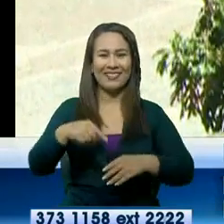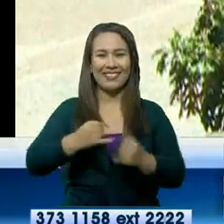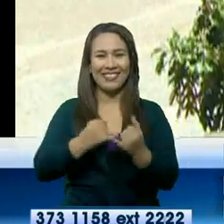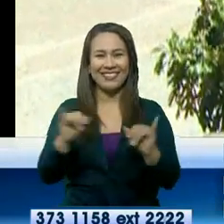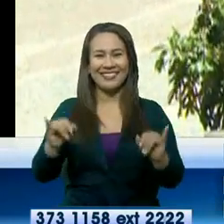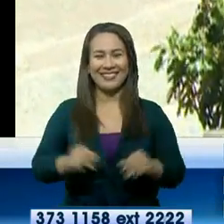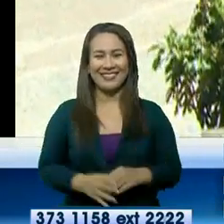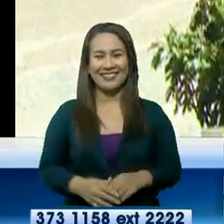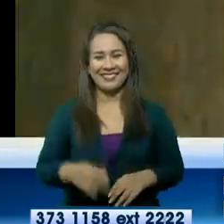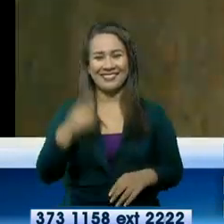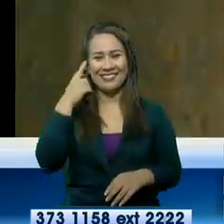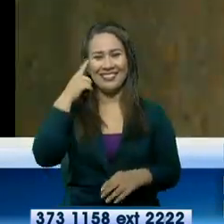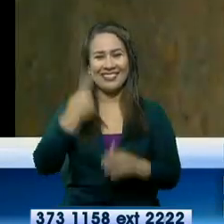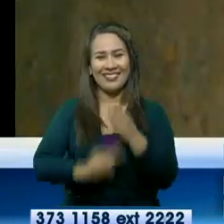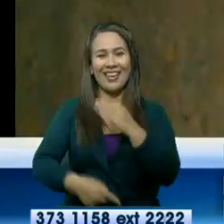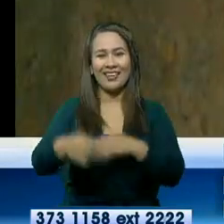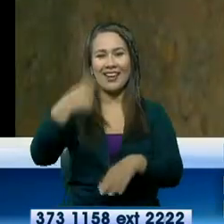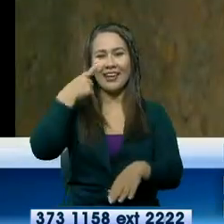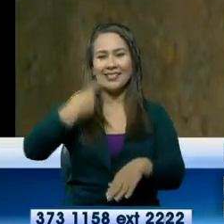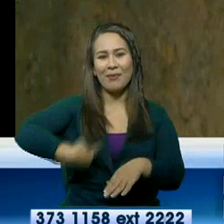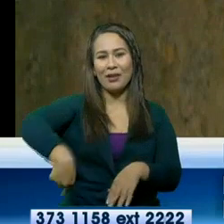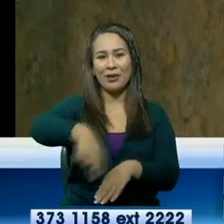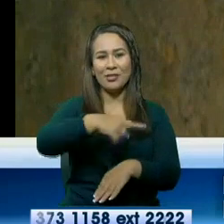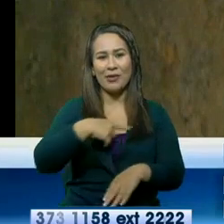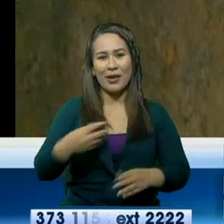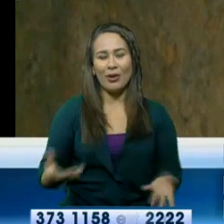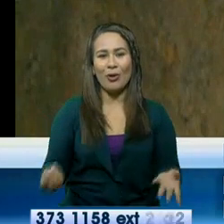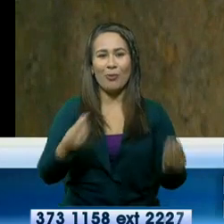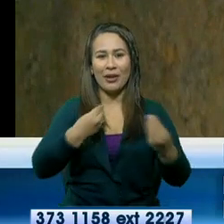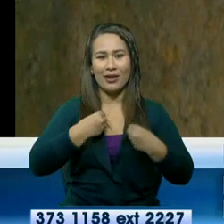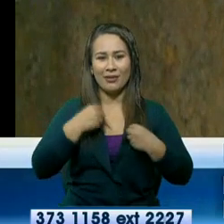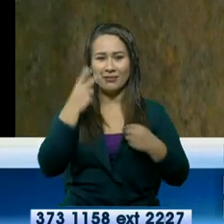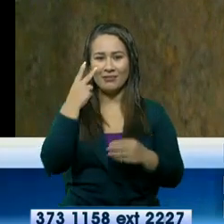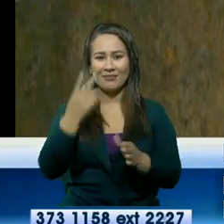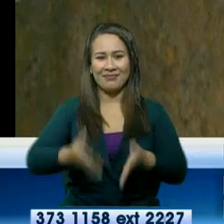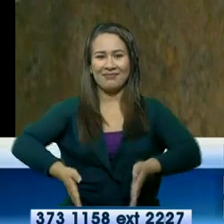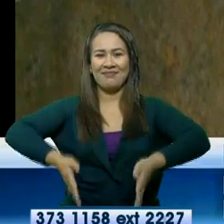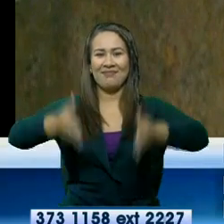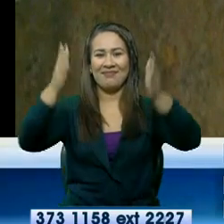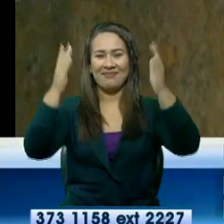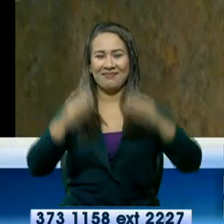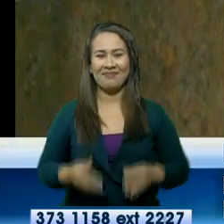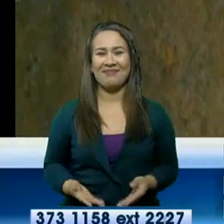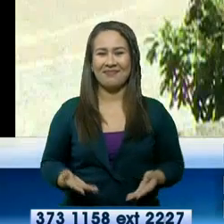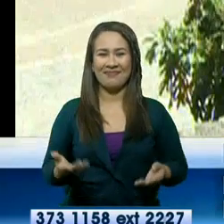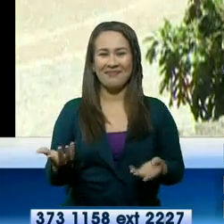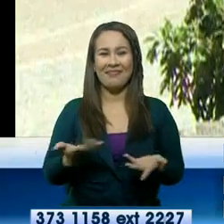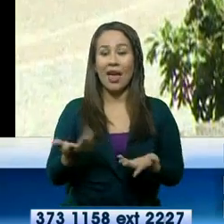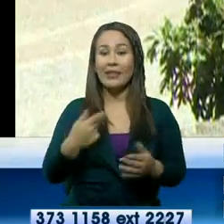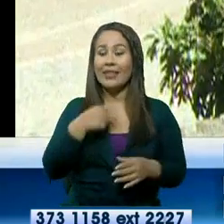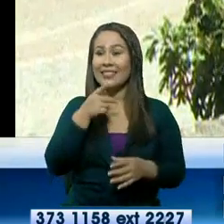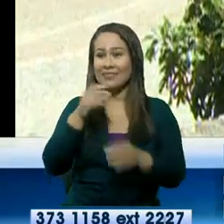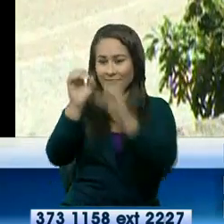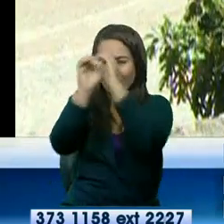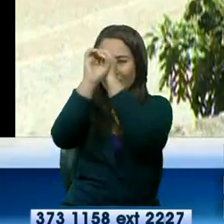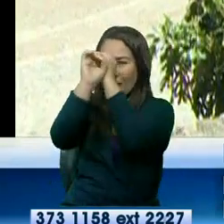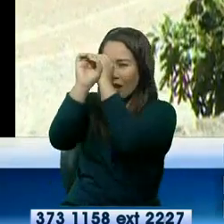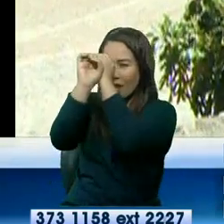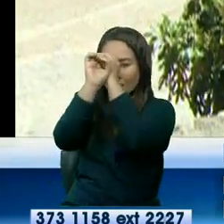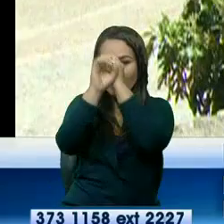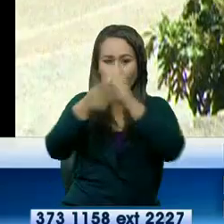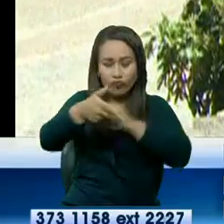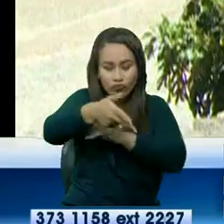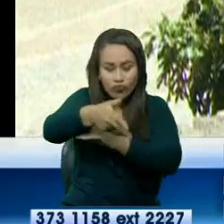inclusive ha podido ya desarrollar su propio programa de astronomía. La comunidad está equipada con un telescopio, un